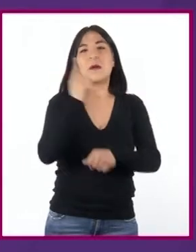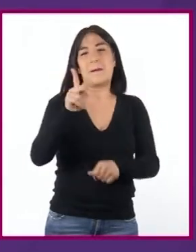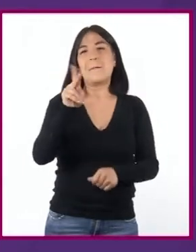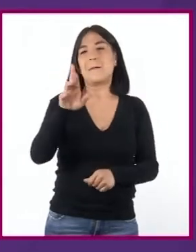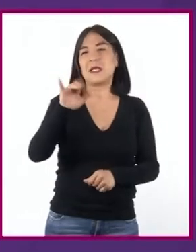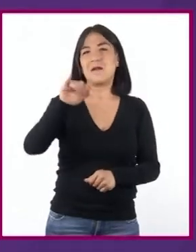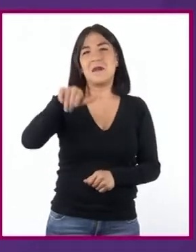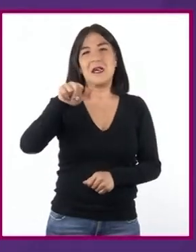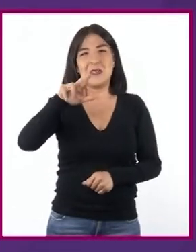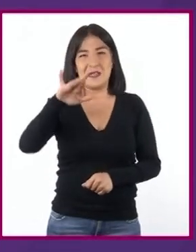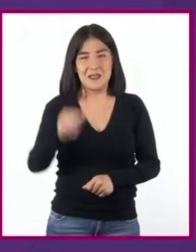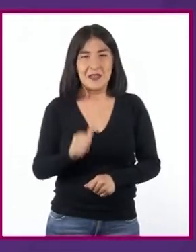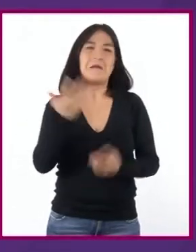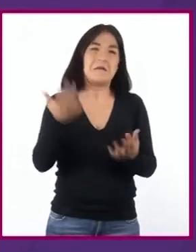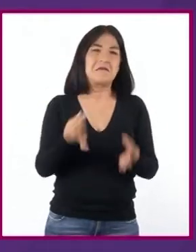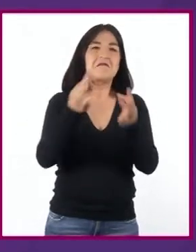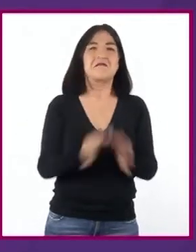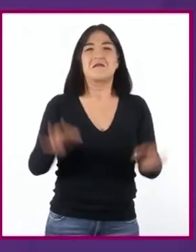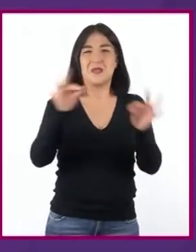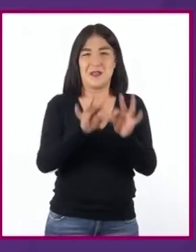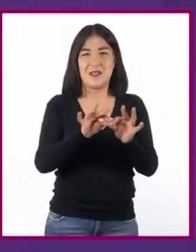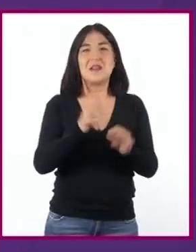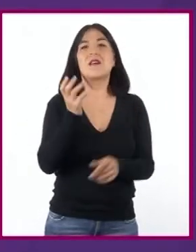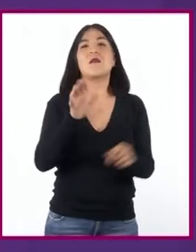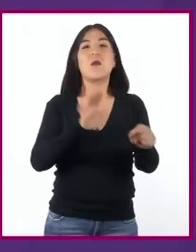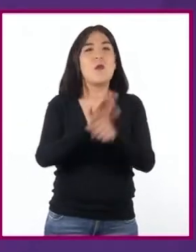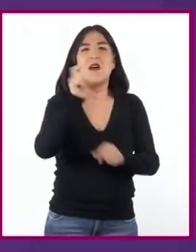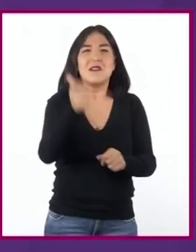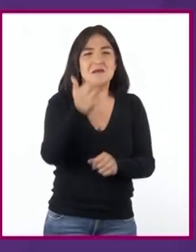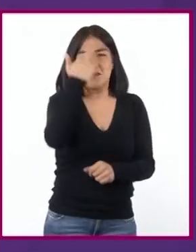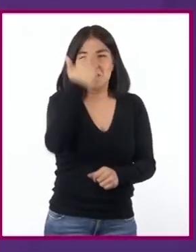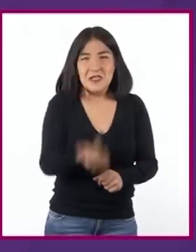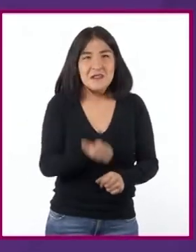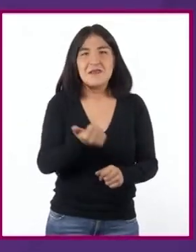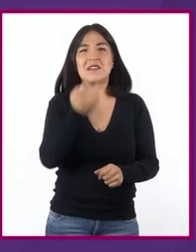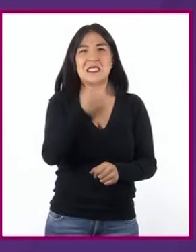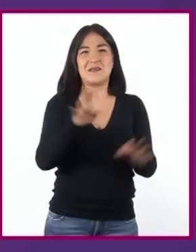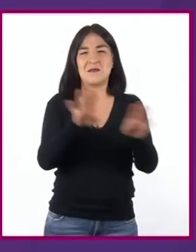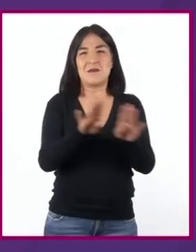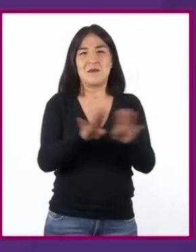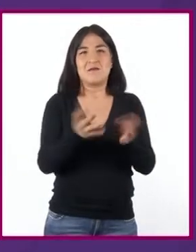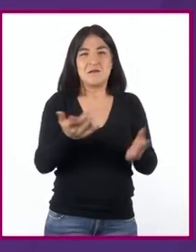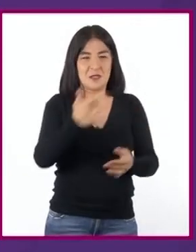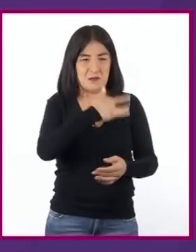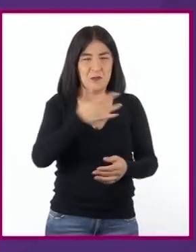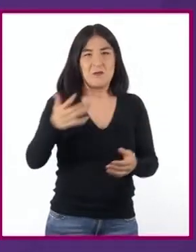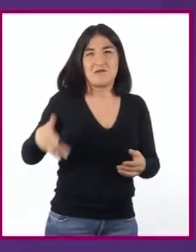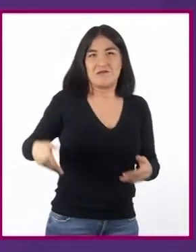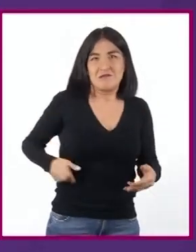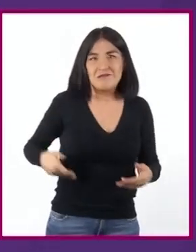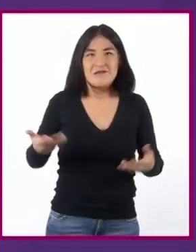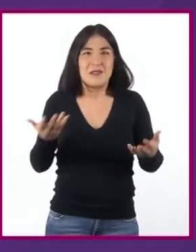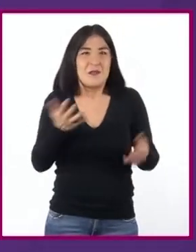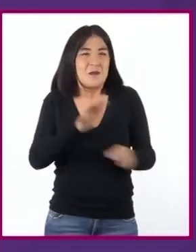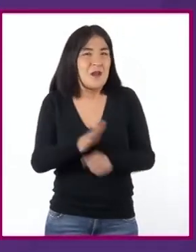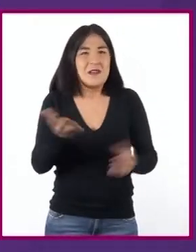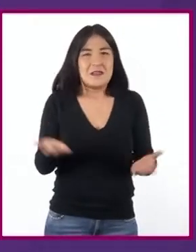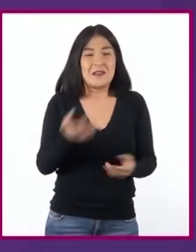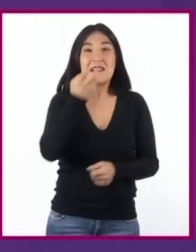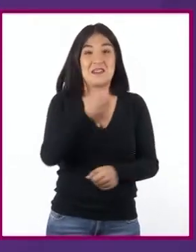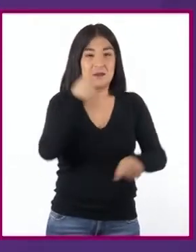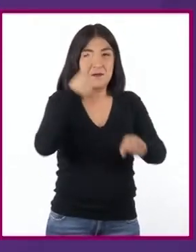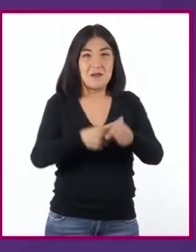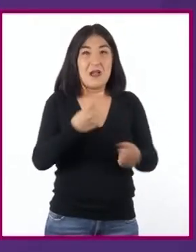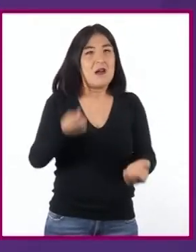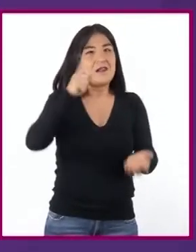primaria o esencial, en los que no encontramos una causa específica o un órgano específico. Es decir, la enfermedad se